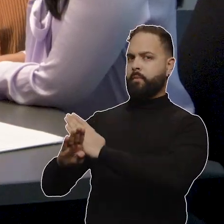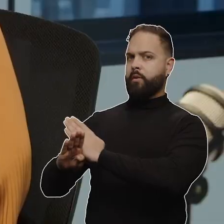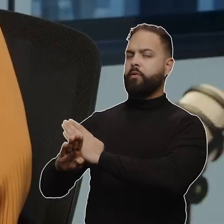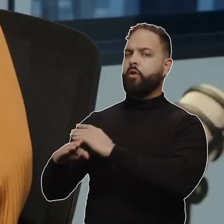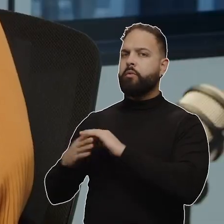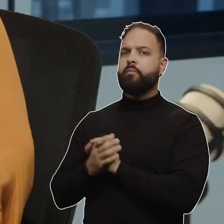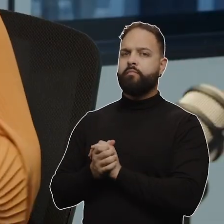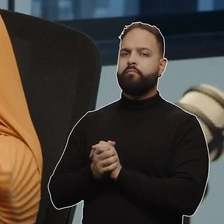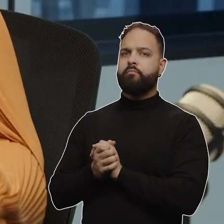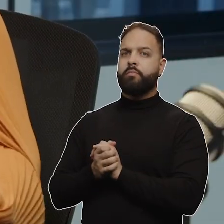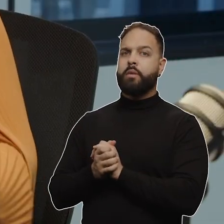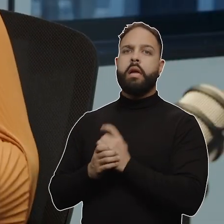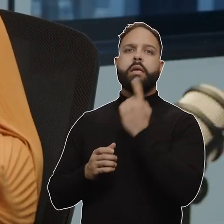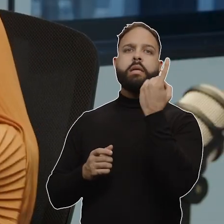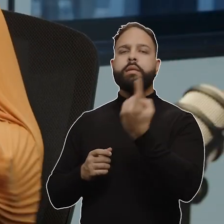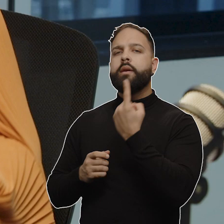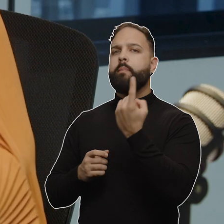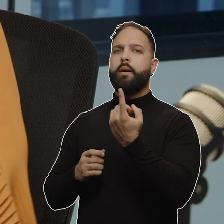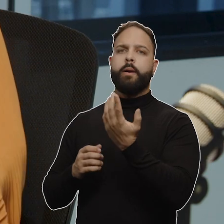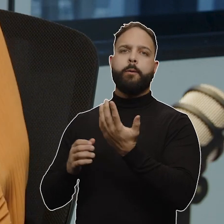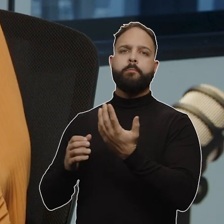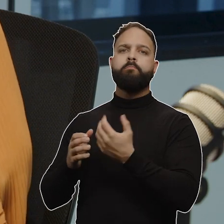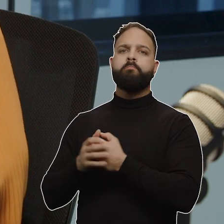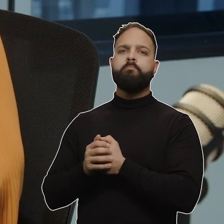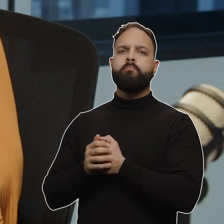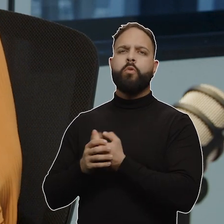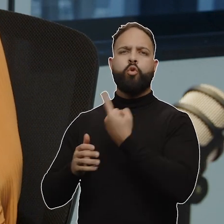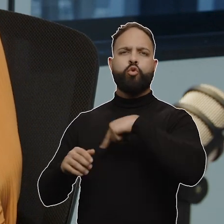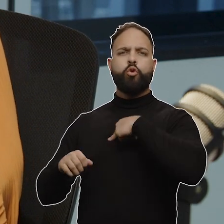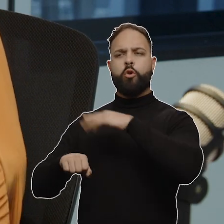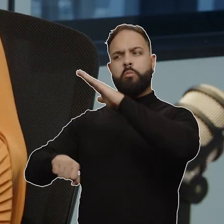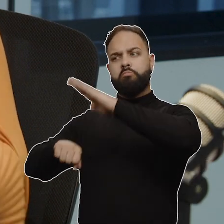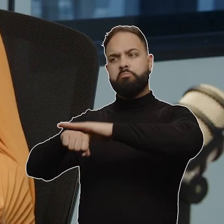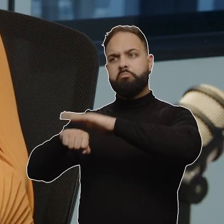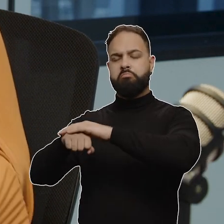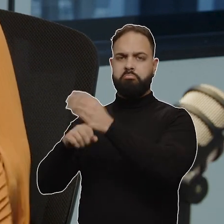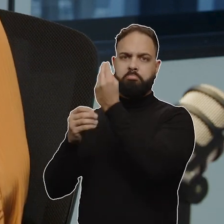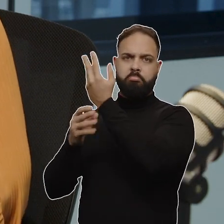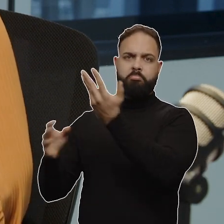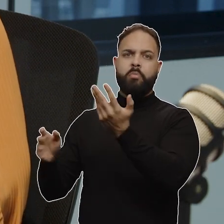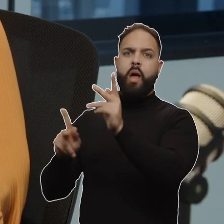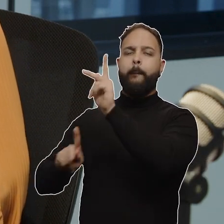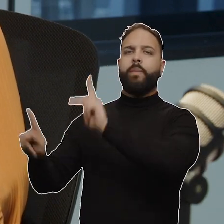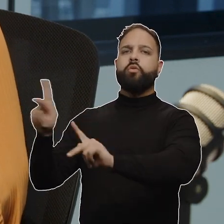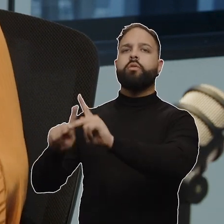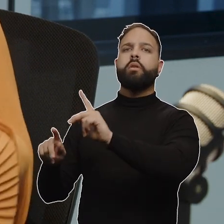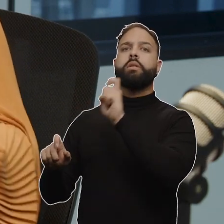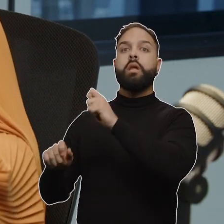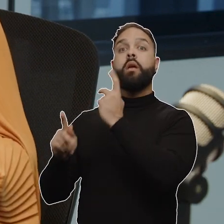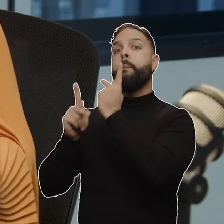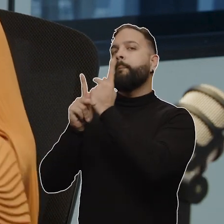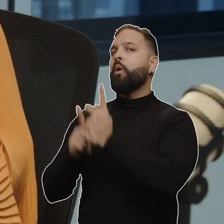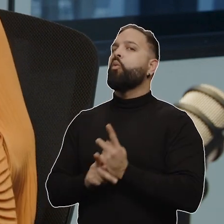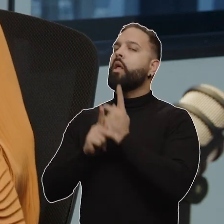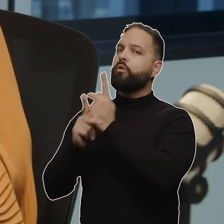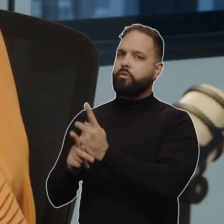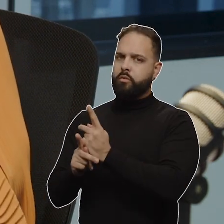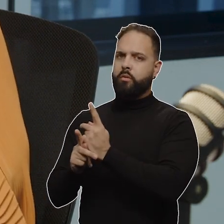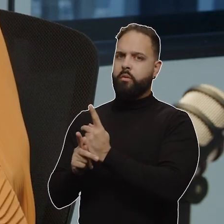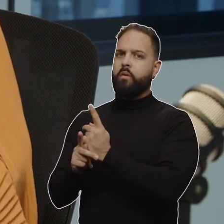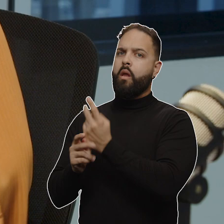fundamental. Siempre, como medidas preventivas, siempre se exhorta a las personas a